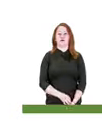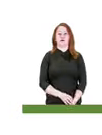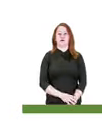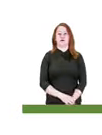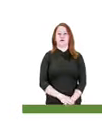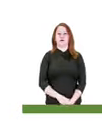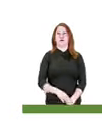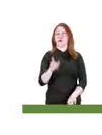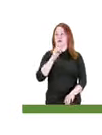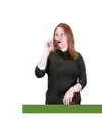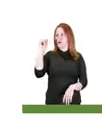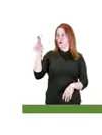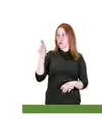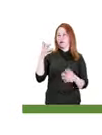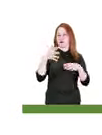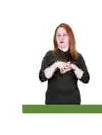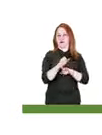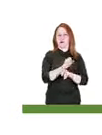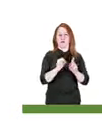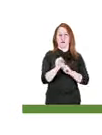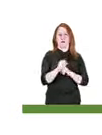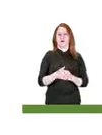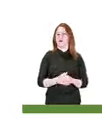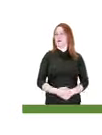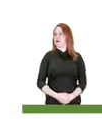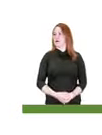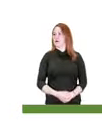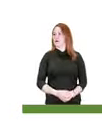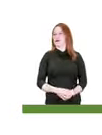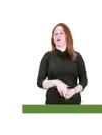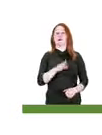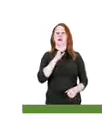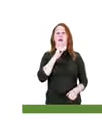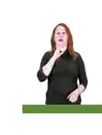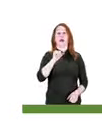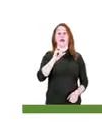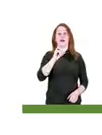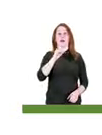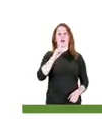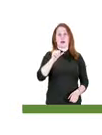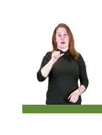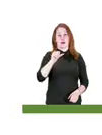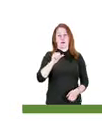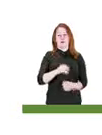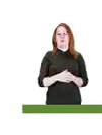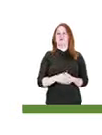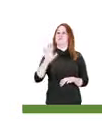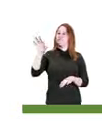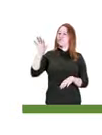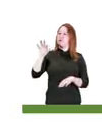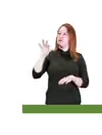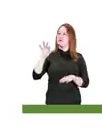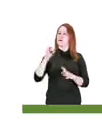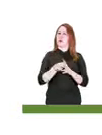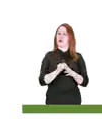Bueno, es una pregunta para redes sociales, voy a acercarme acá. Es de Aida Preciado. Dice, señor director de